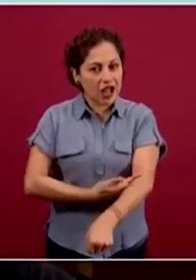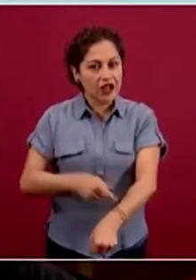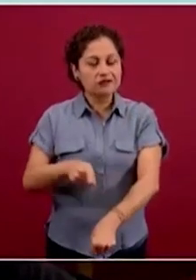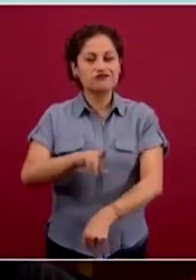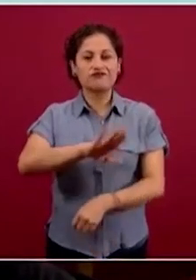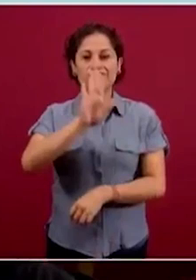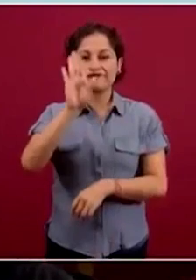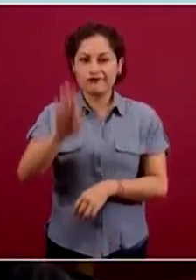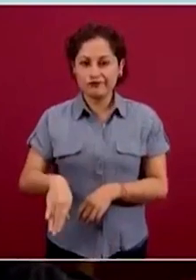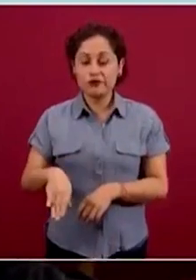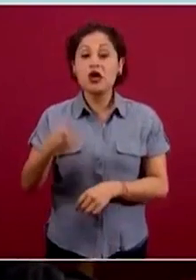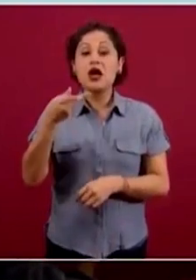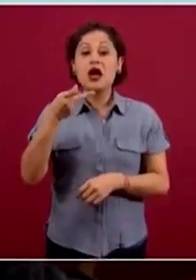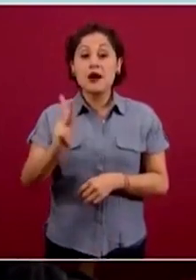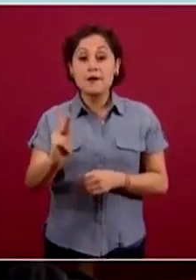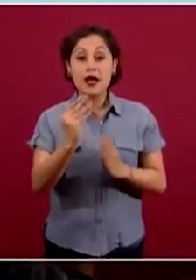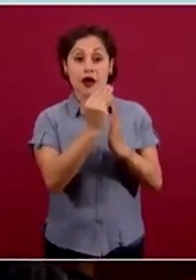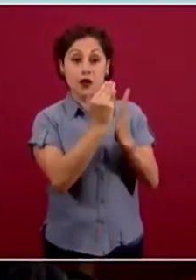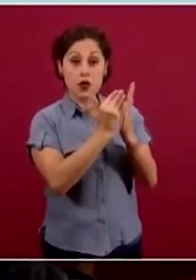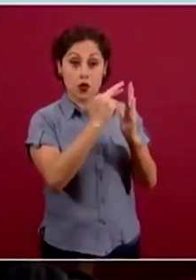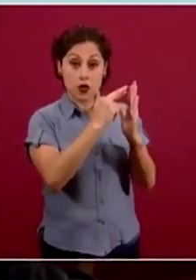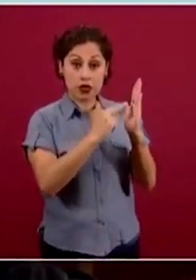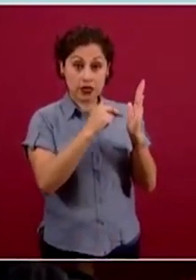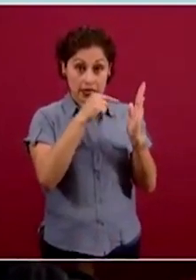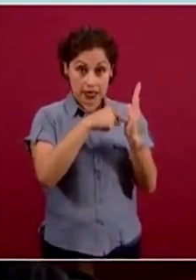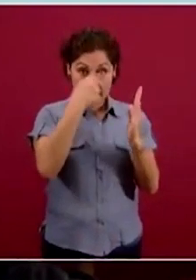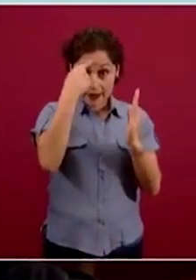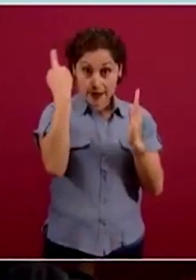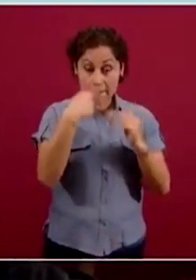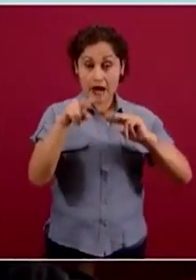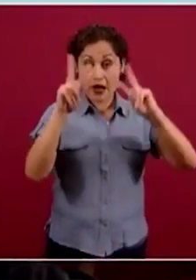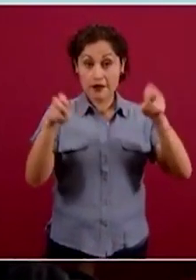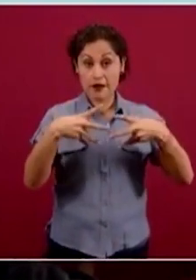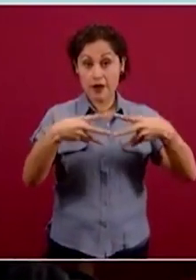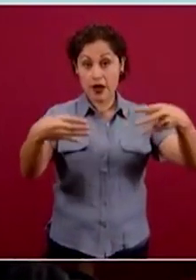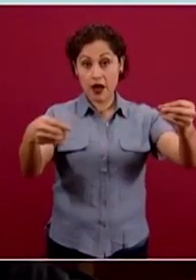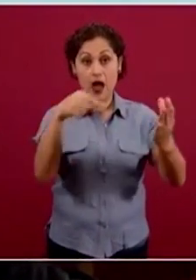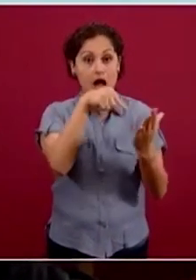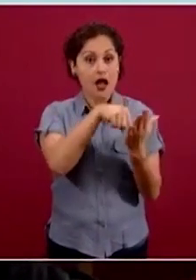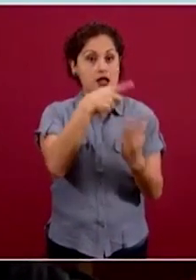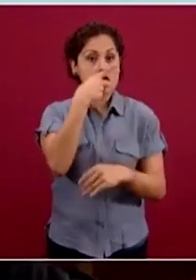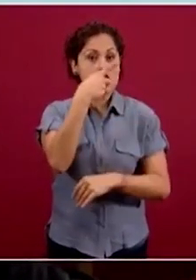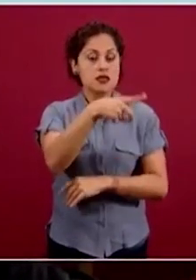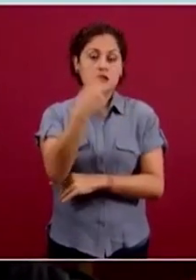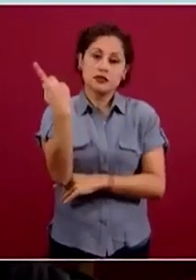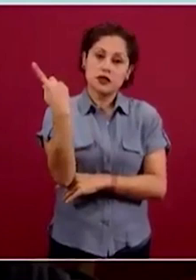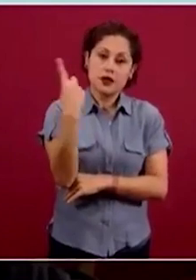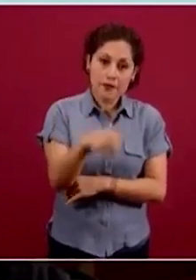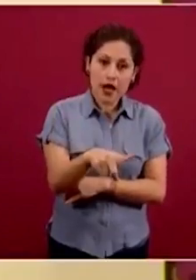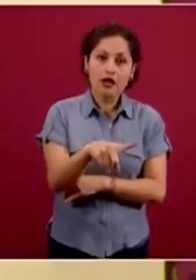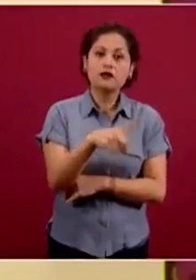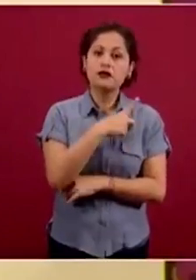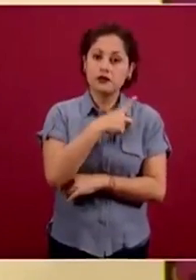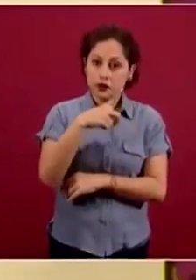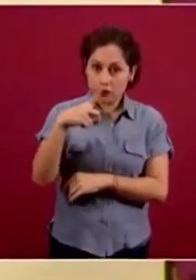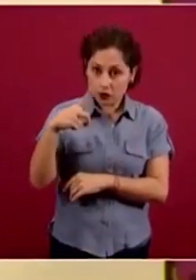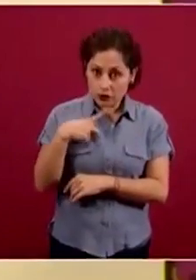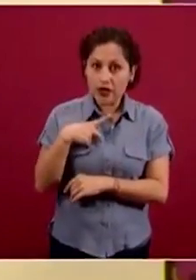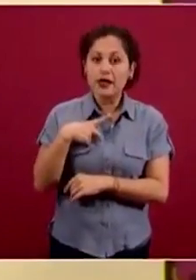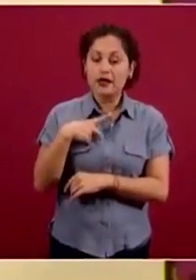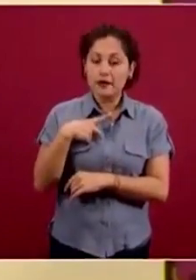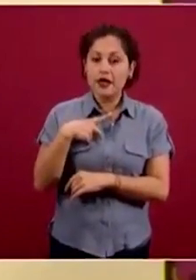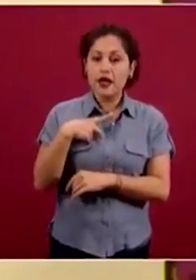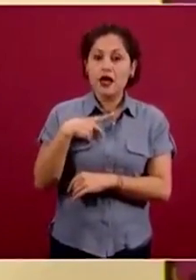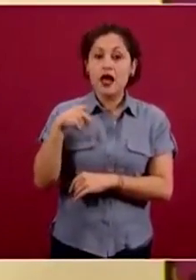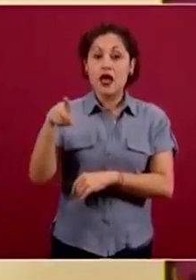manual de vigilancia epidemiológica se contempla la dictaminación médica como un mecanismo válido de diagnóstico